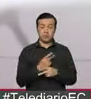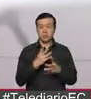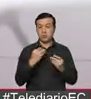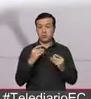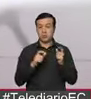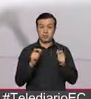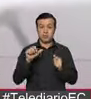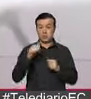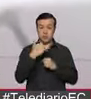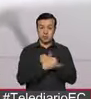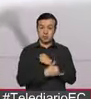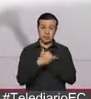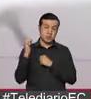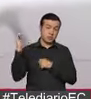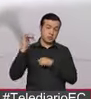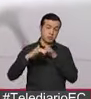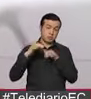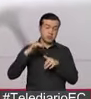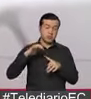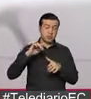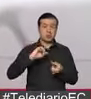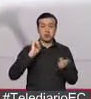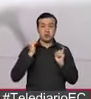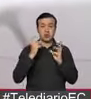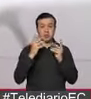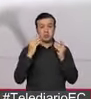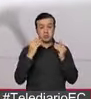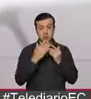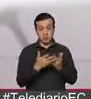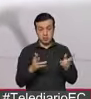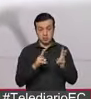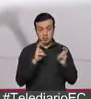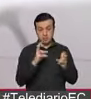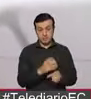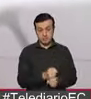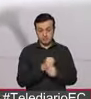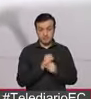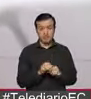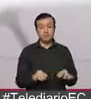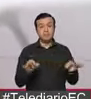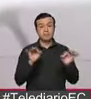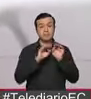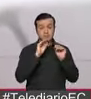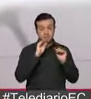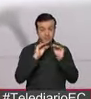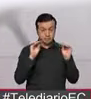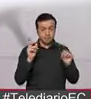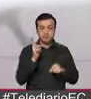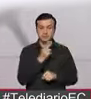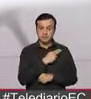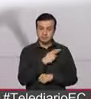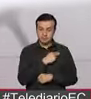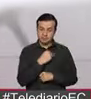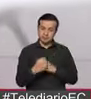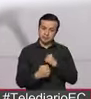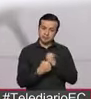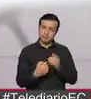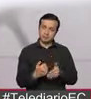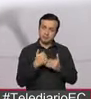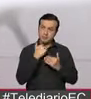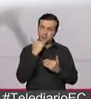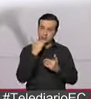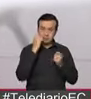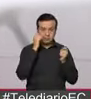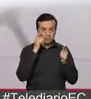de extranjeros está transformando algunas realidades en cuanto a seguridad pero es importante que la academia también nos vaya dando algunas